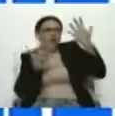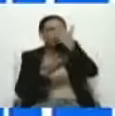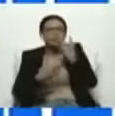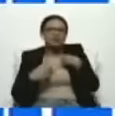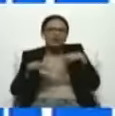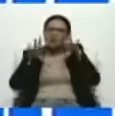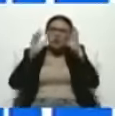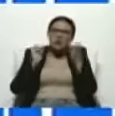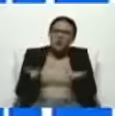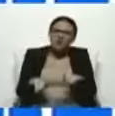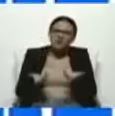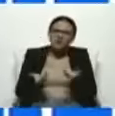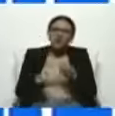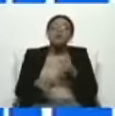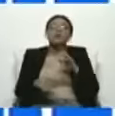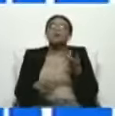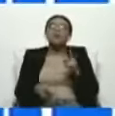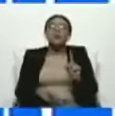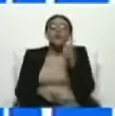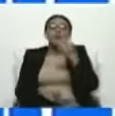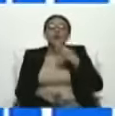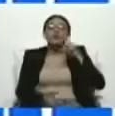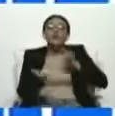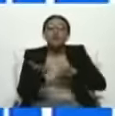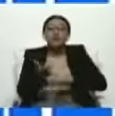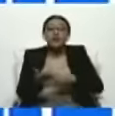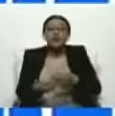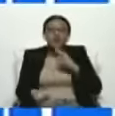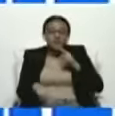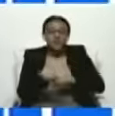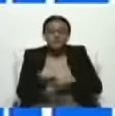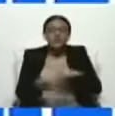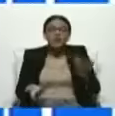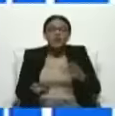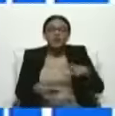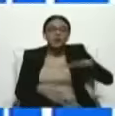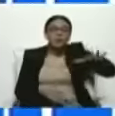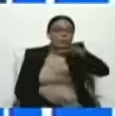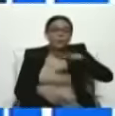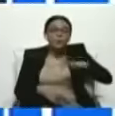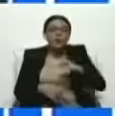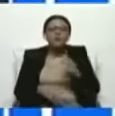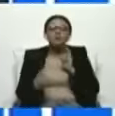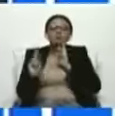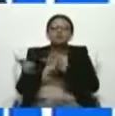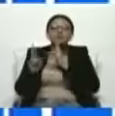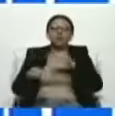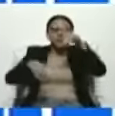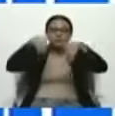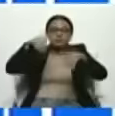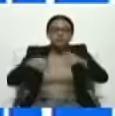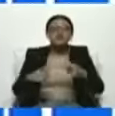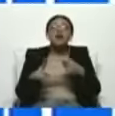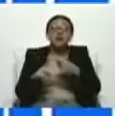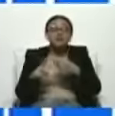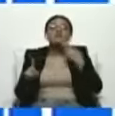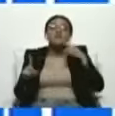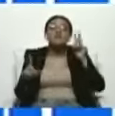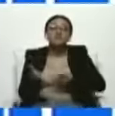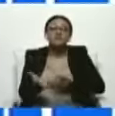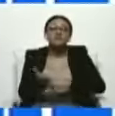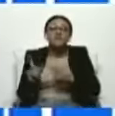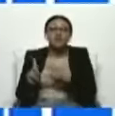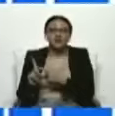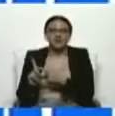paralela, inexistente, pero es la verdad que ellos defienden y que ellos profundizan a través de sus medios de comunicación. Y